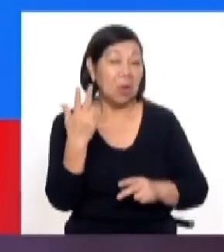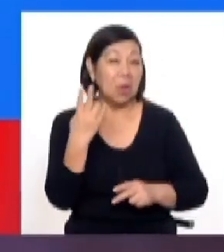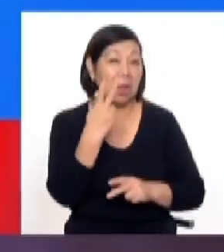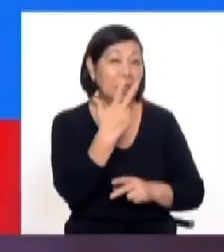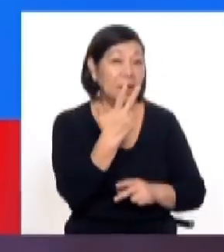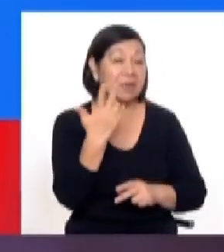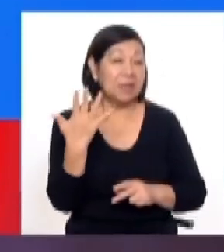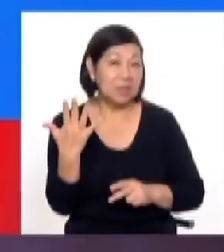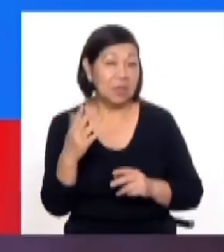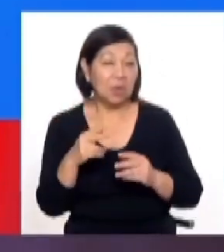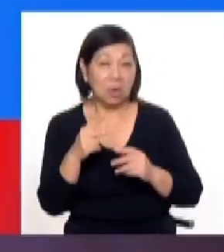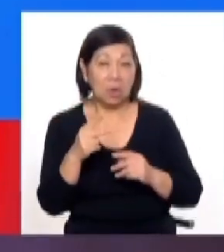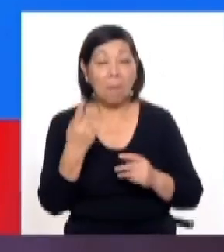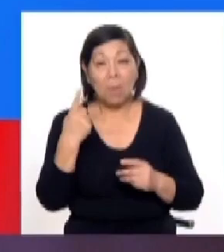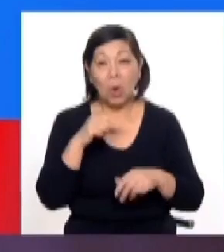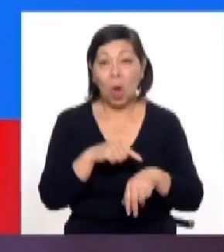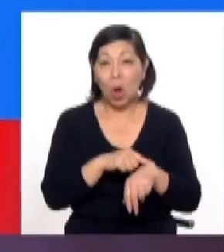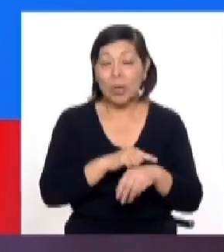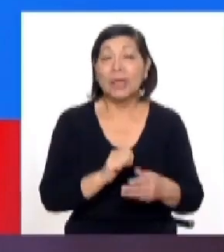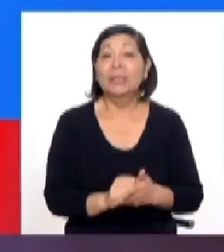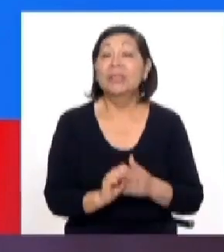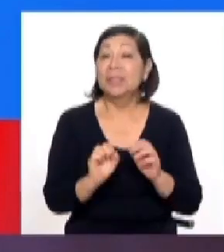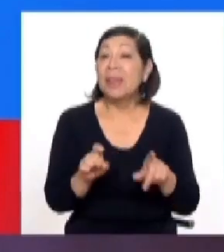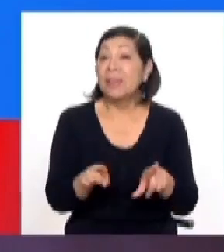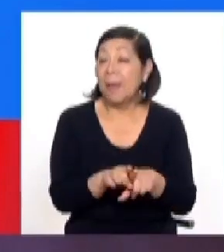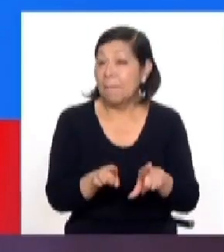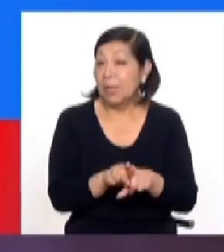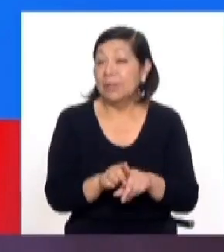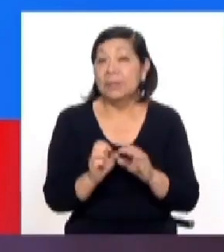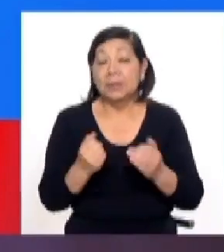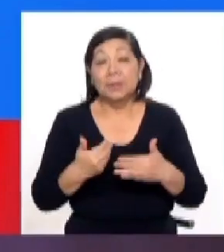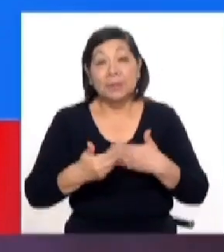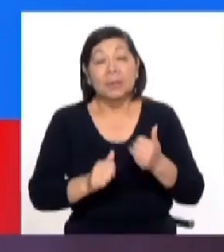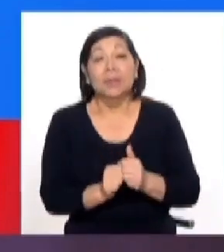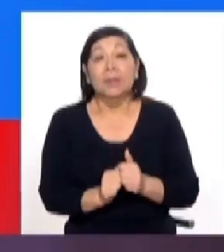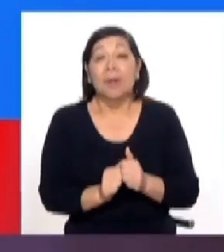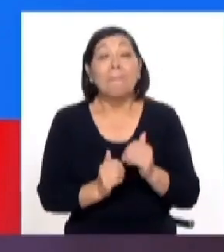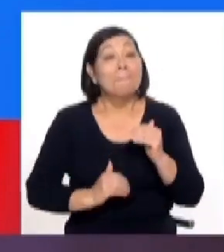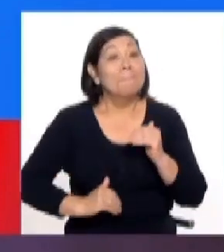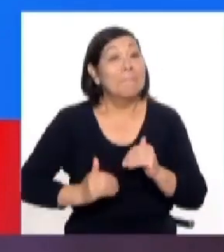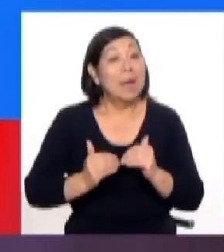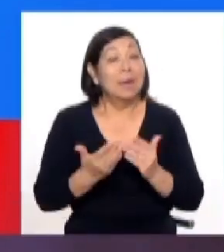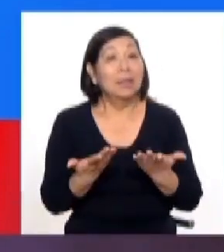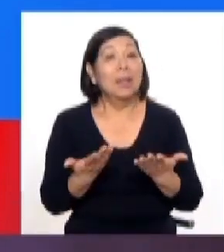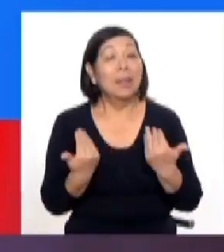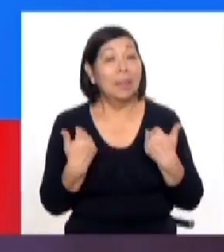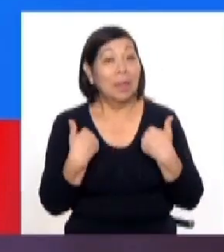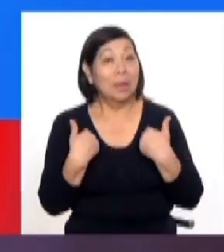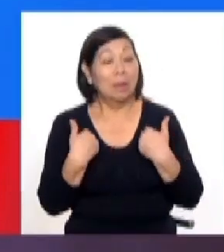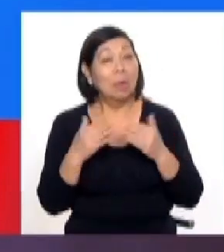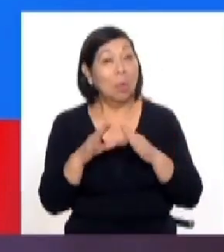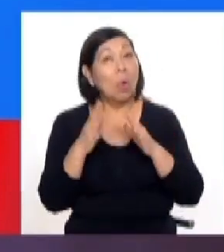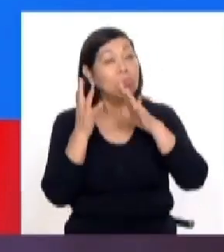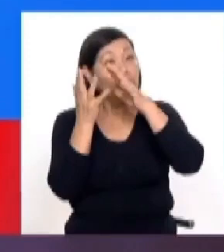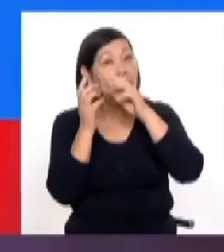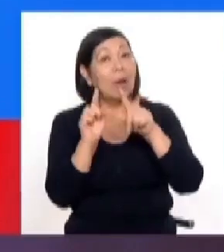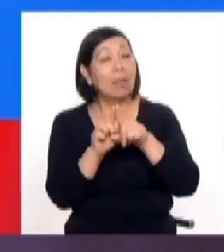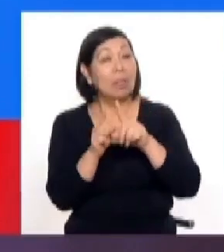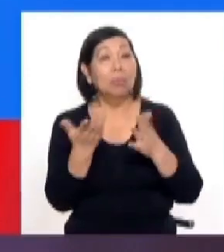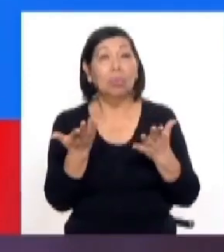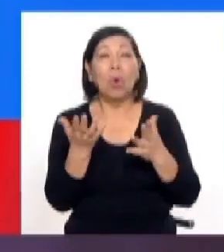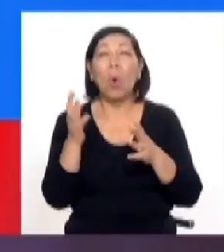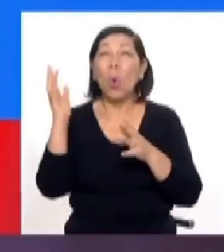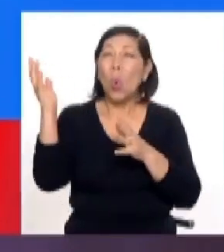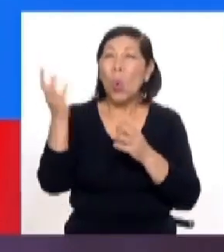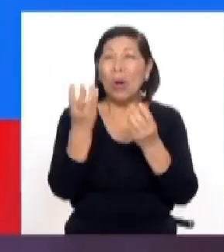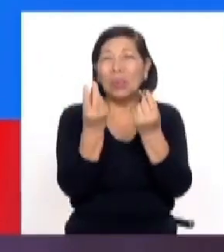a 35 km porhora eso también genera Pues esa tendencia que la mayor parte del días tengamos cobertura nubosa también el levantamiento de